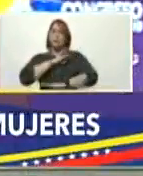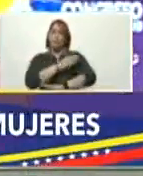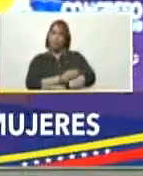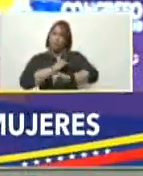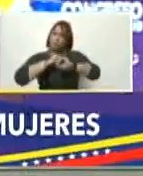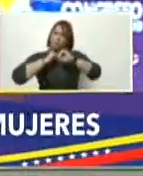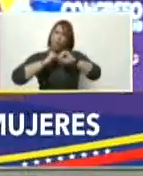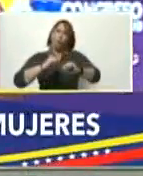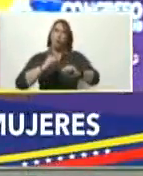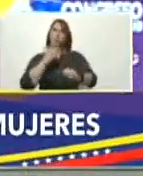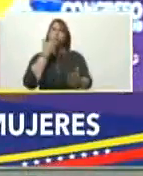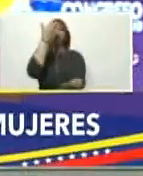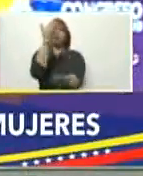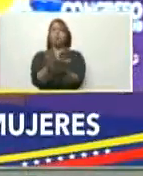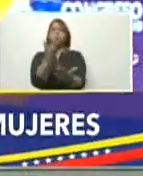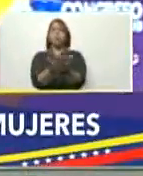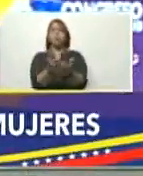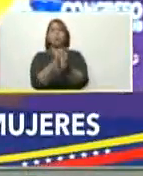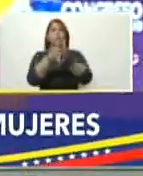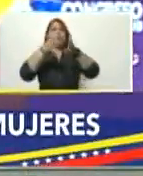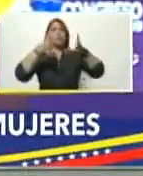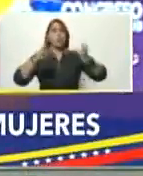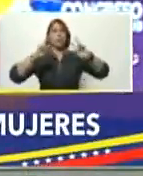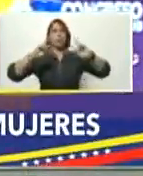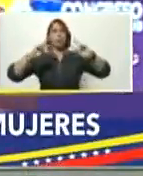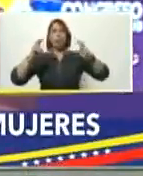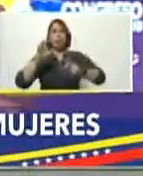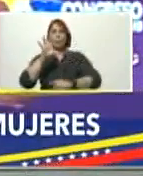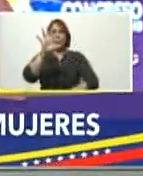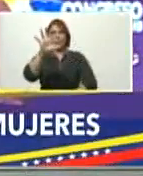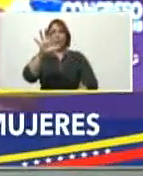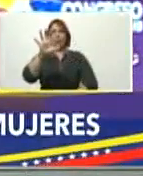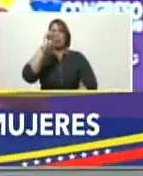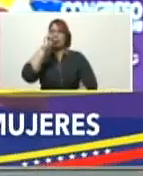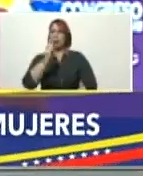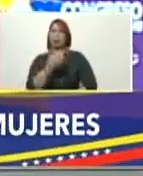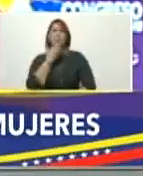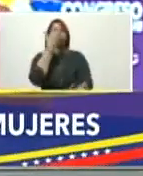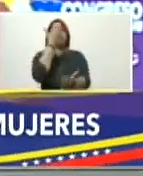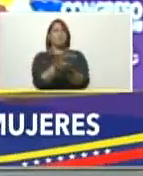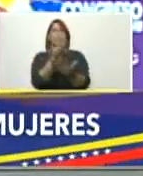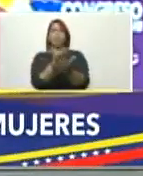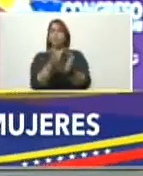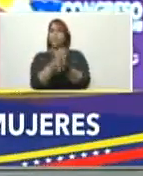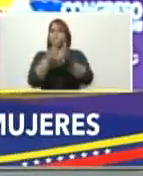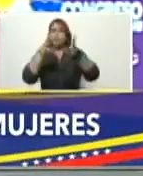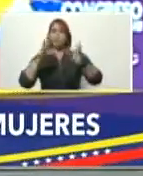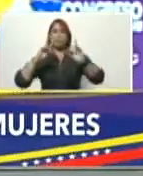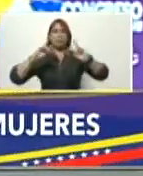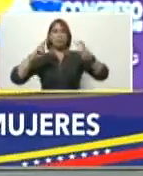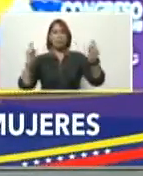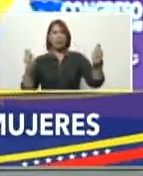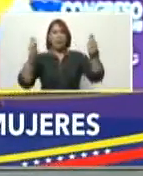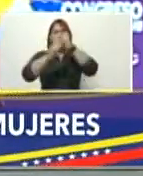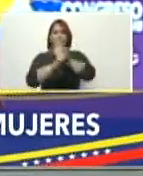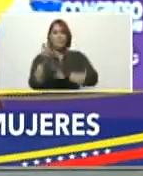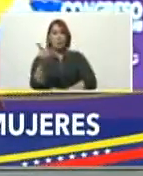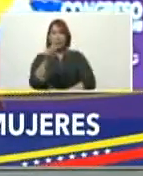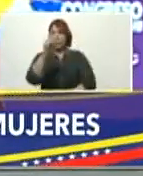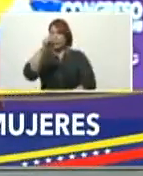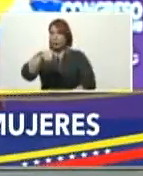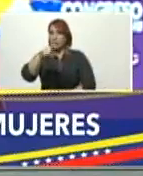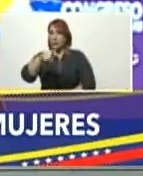y propongan sus grandes temas al país. Propongan sus grandes temas para los cambios que Venezuela